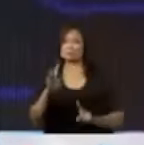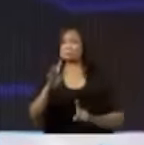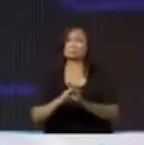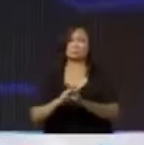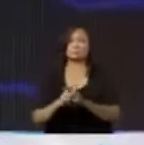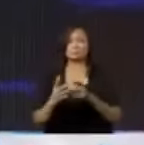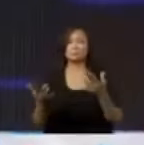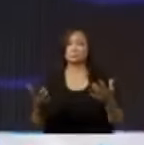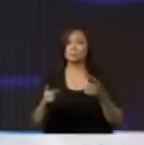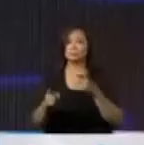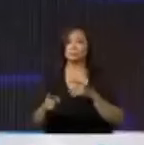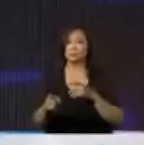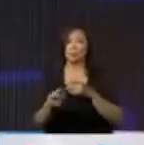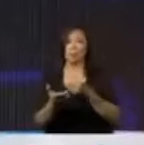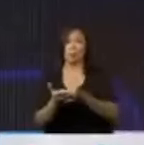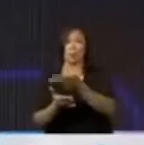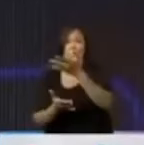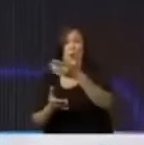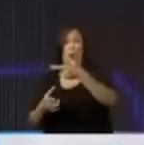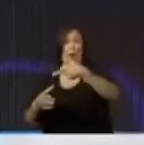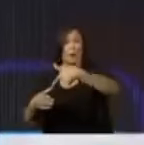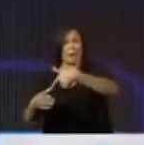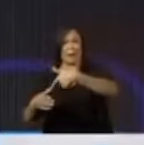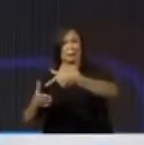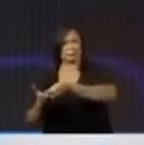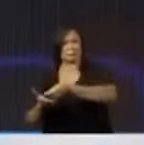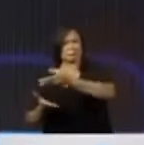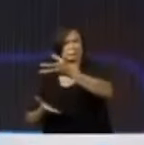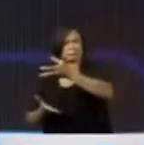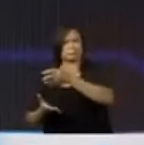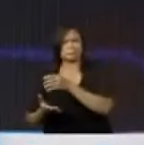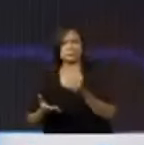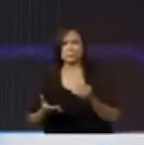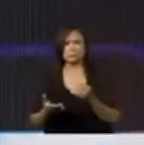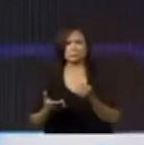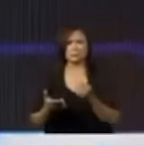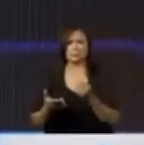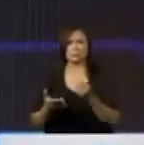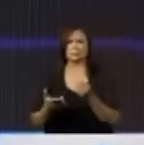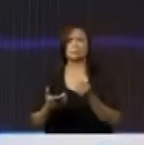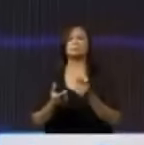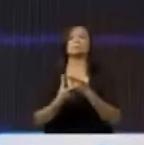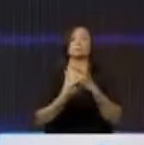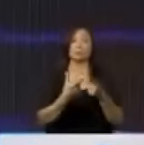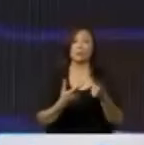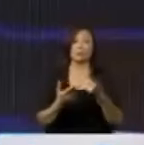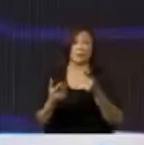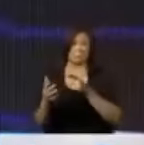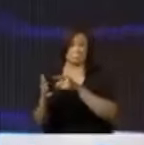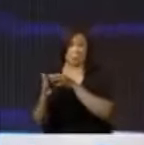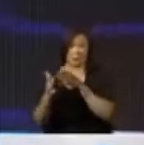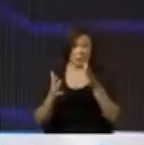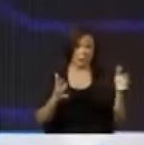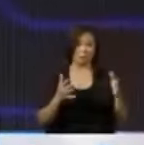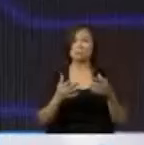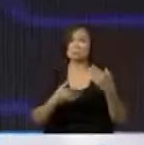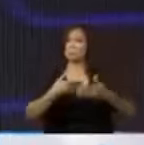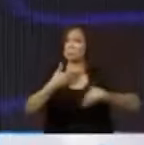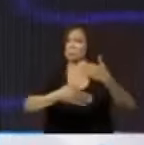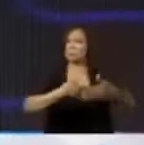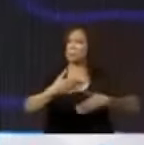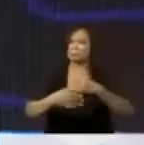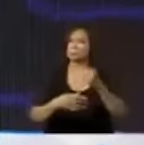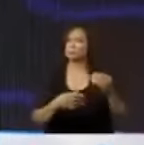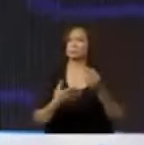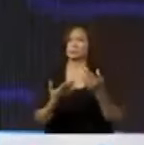presentó lo que tenía que ver con los precios de los combustibles, la especulación financiera de contratos a futuro, y en todas esas crisis salimos airosos